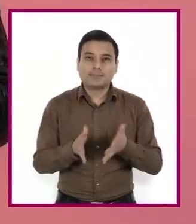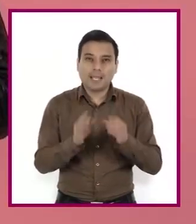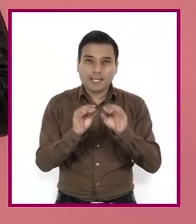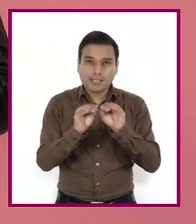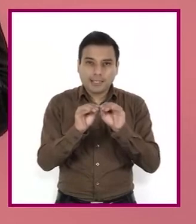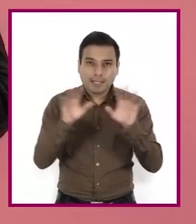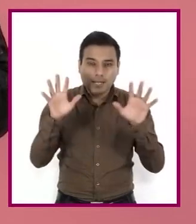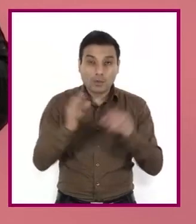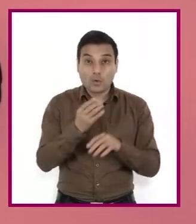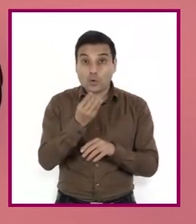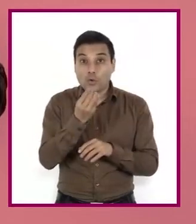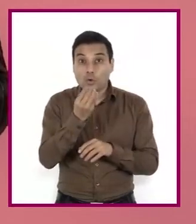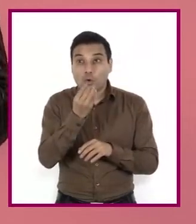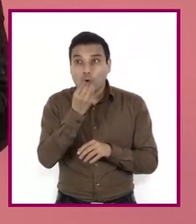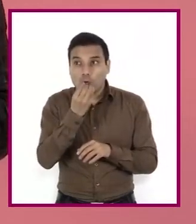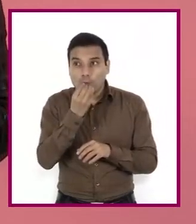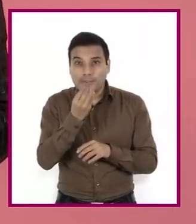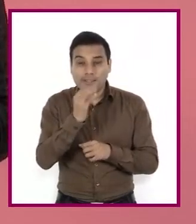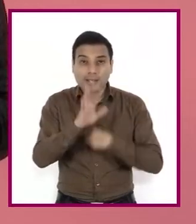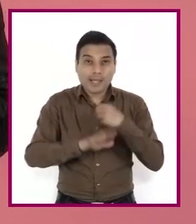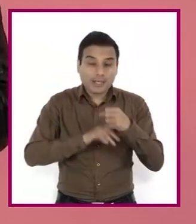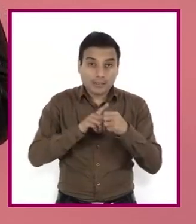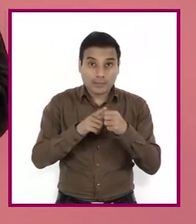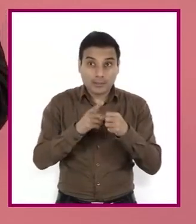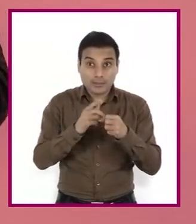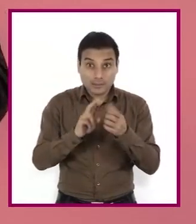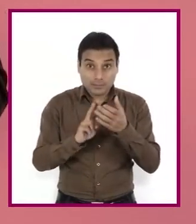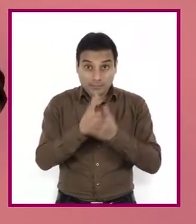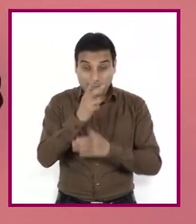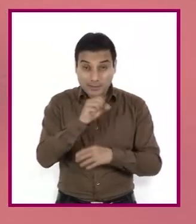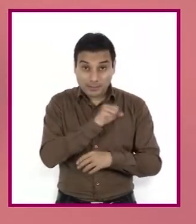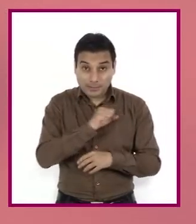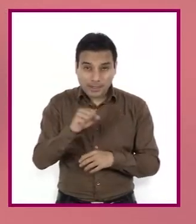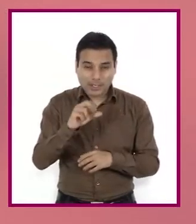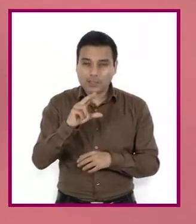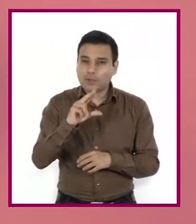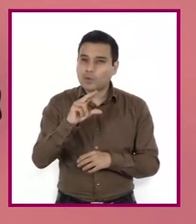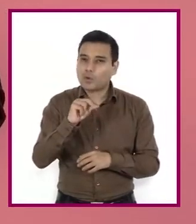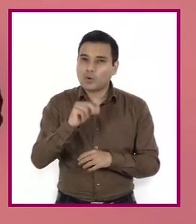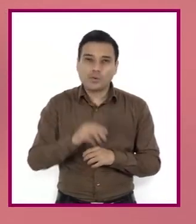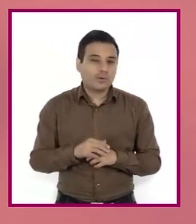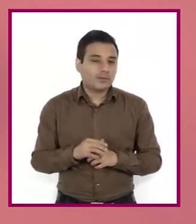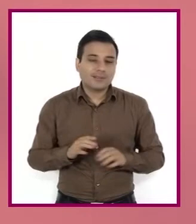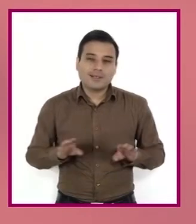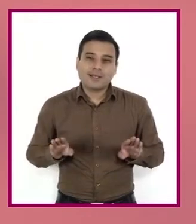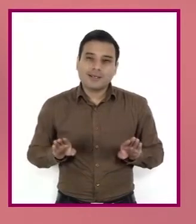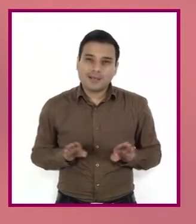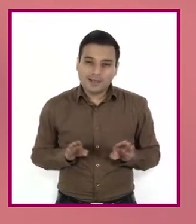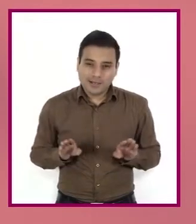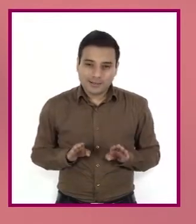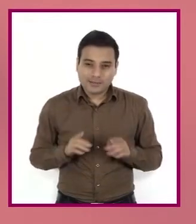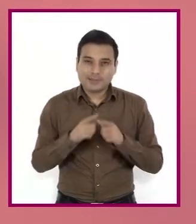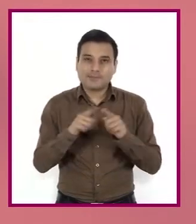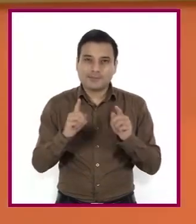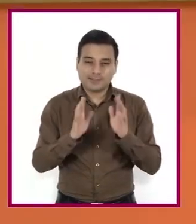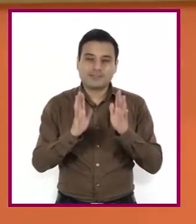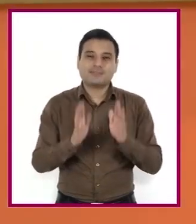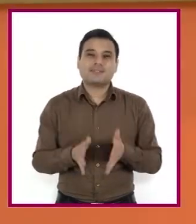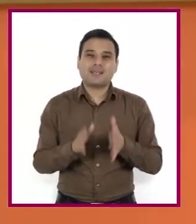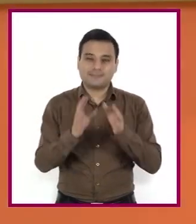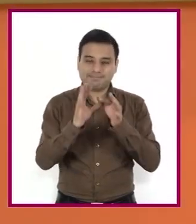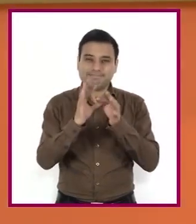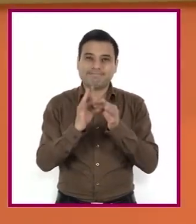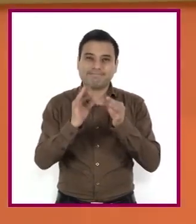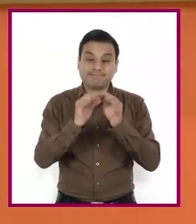o insectívoras porque sean malas, sino porque su conformación es distinta. Puesto así, profesor, me parece